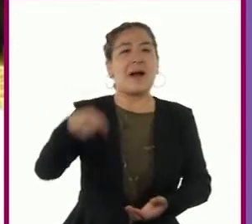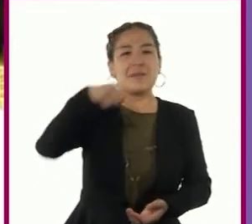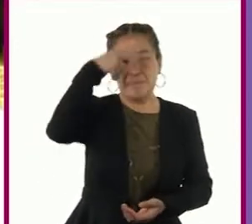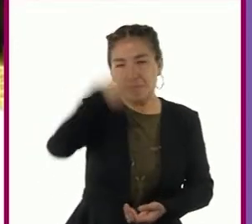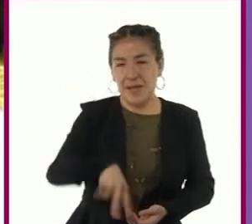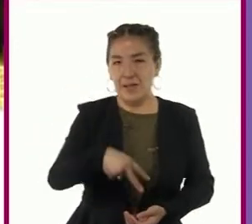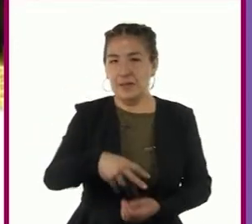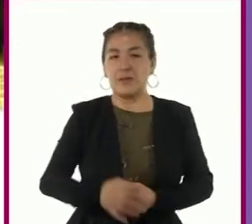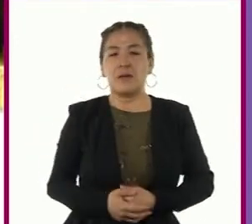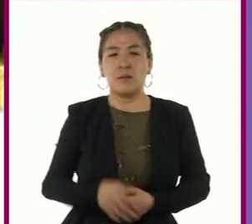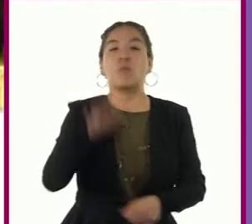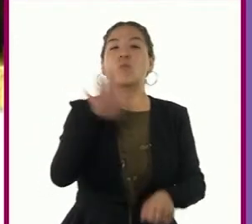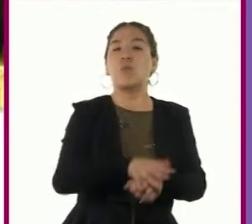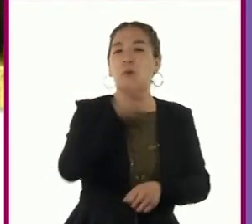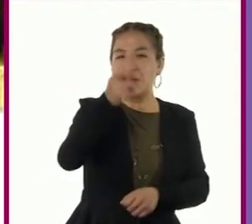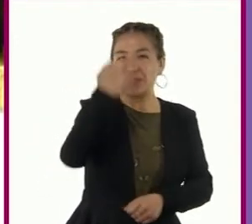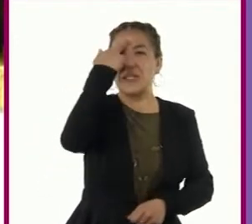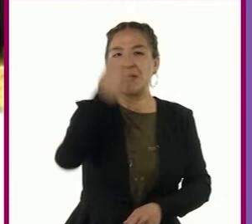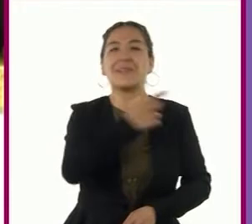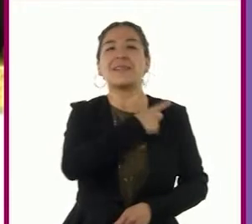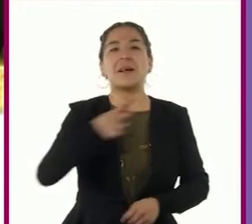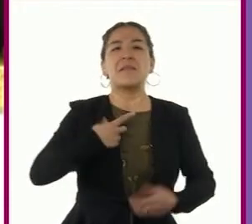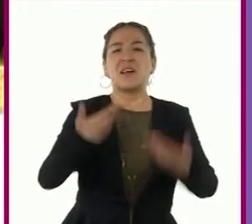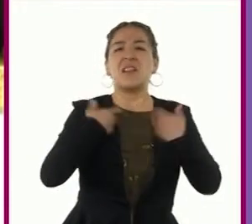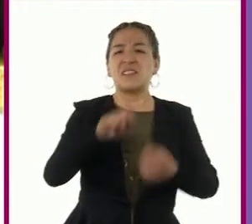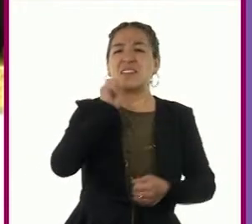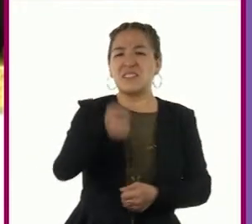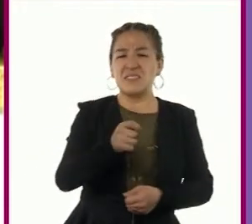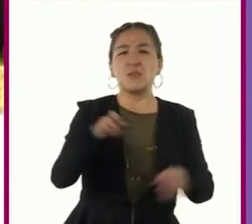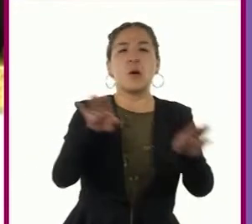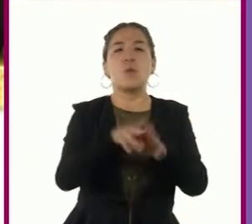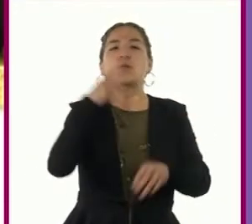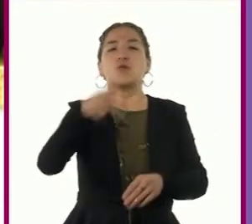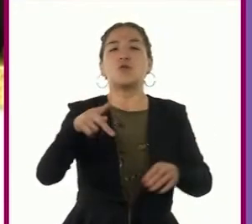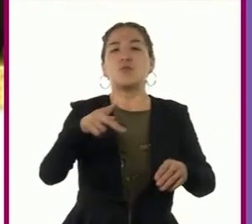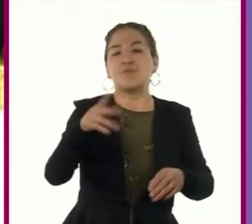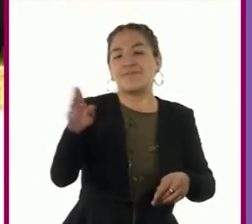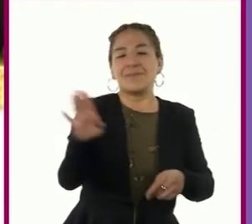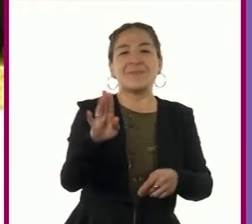lo tanto, debemos entender que estas satisfacciones son